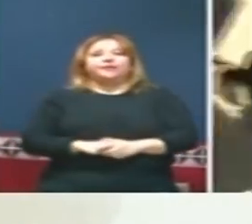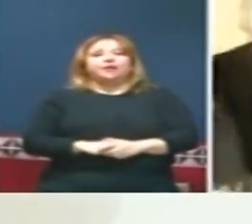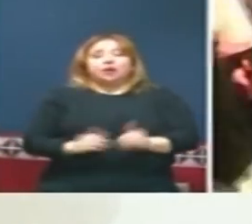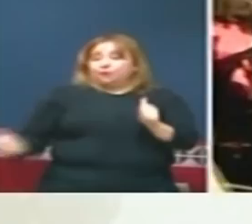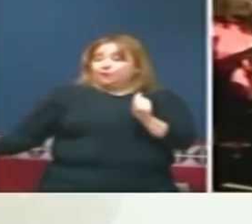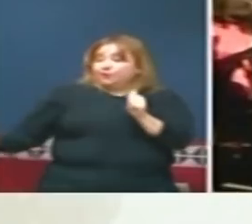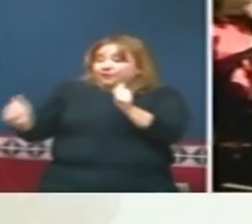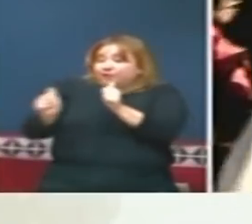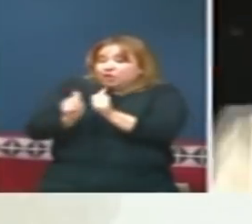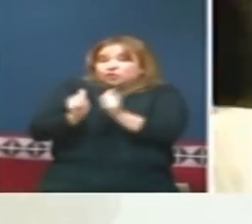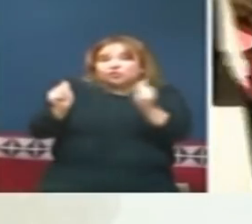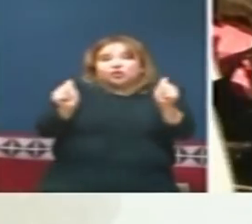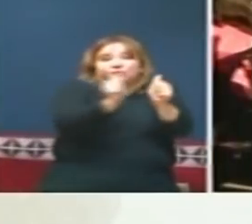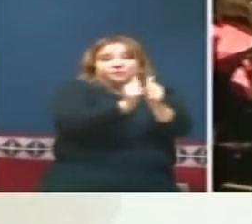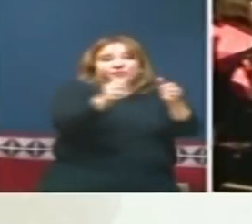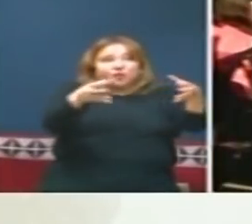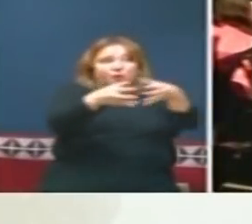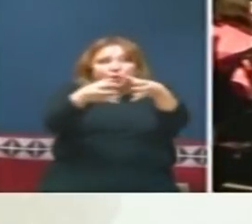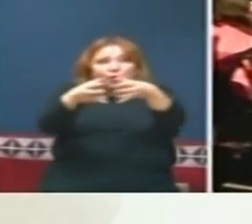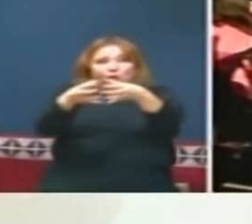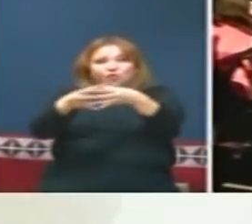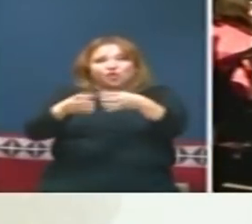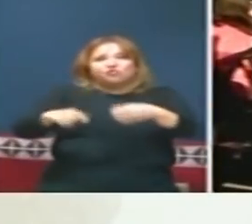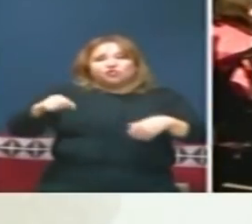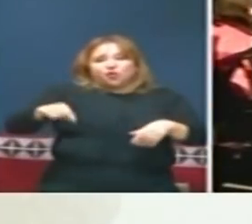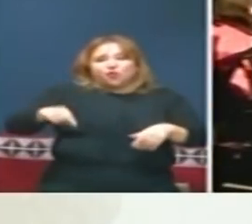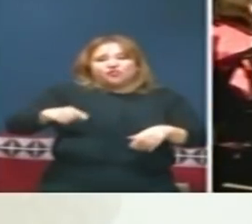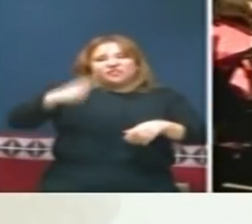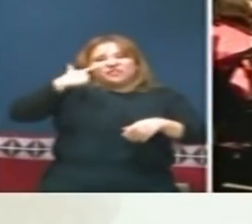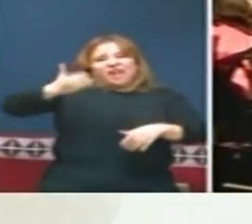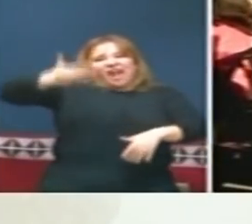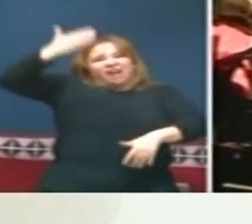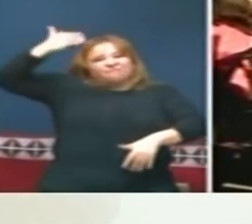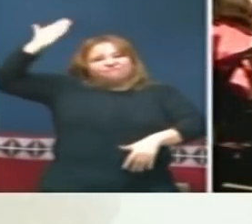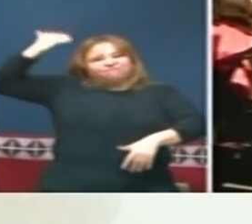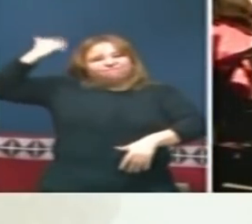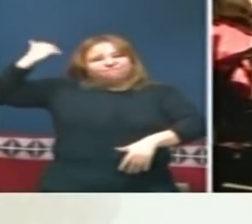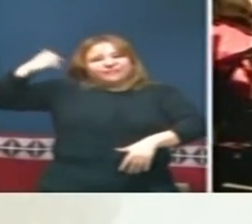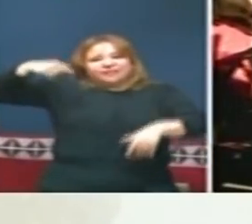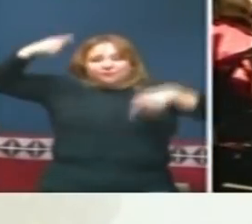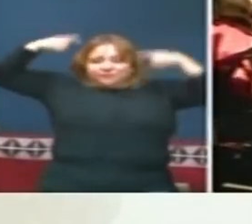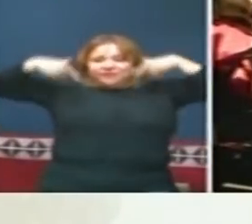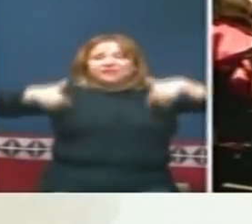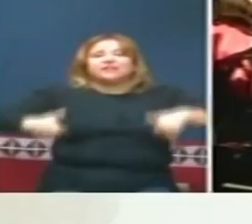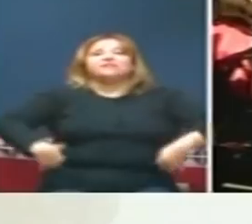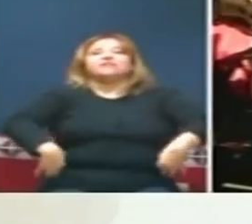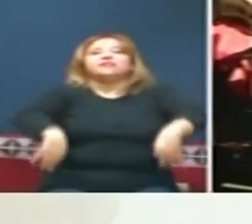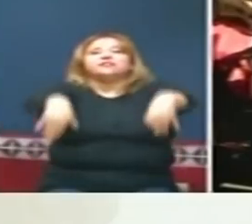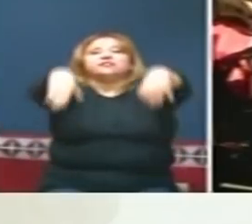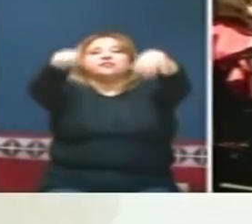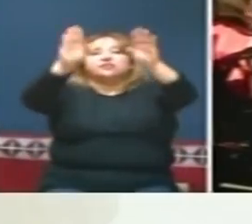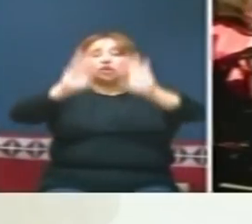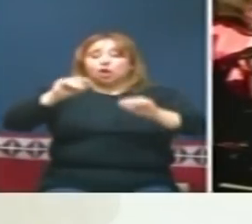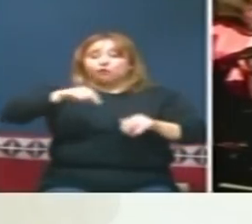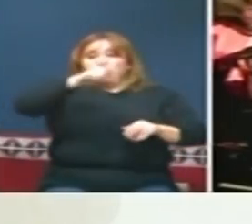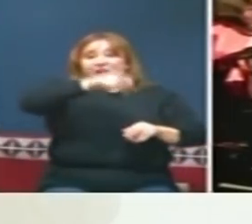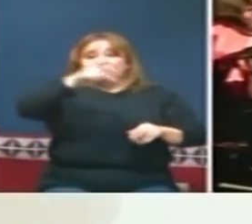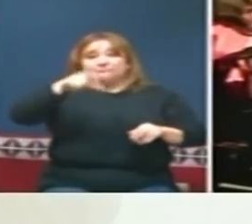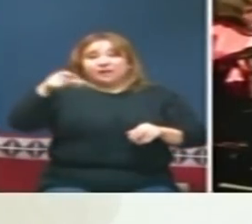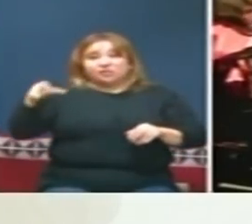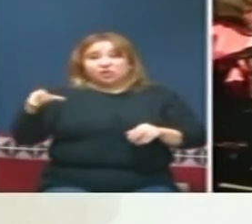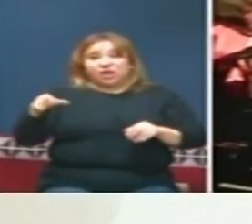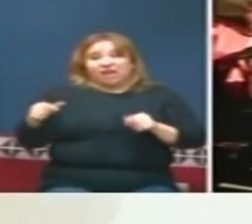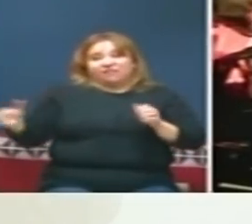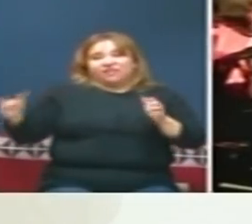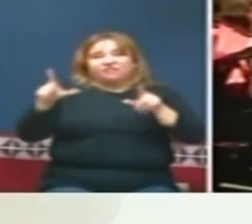a María y junto a toda la producción que trabajó durante estos días previos a este acto de beatificación, junto a toda la gente de nuestro canal, con la posibilidad de que ahora